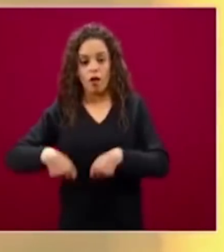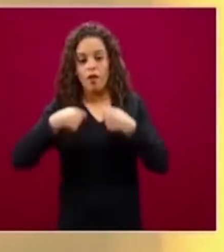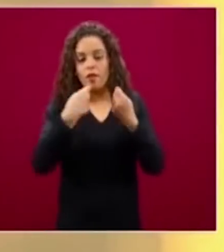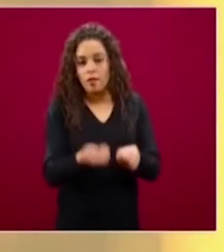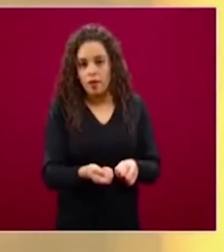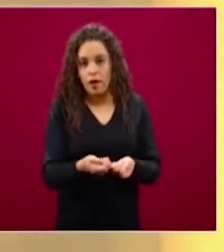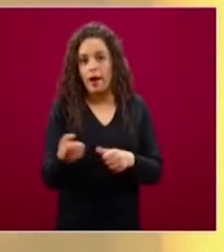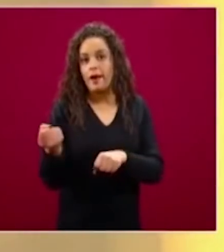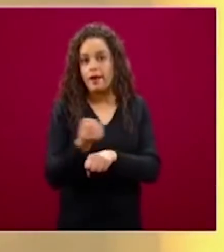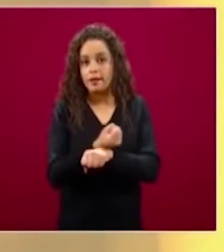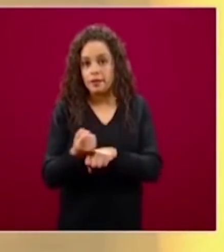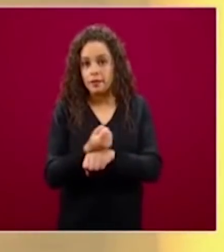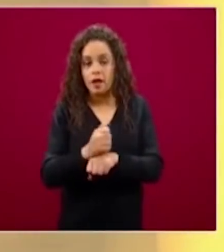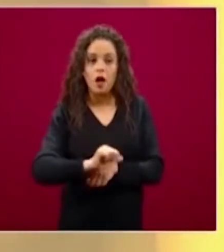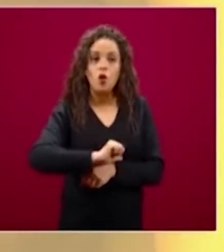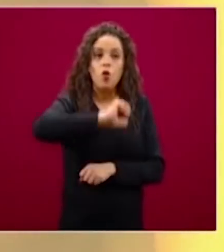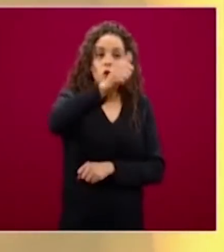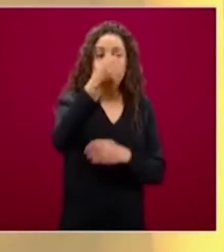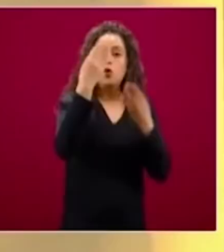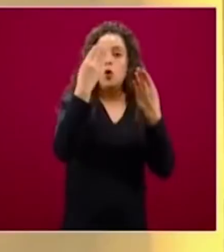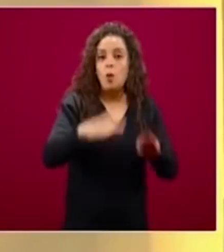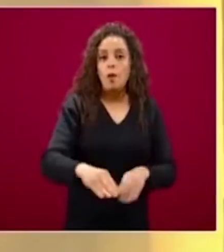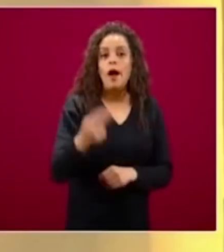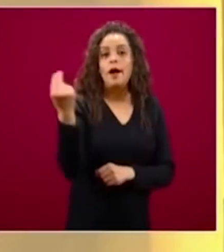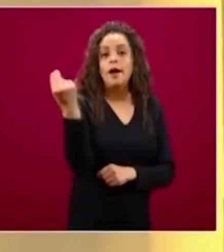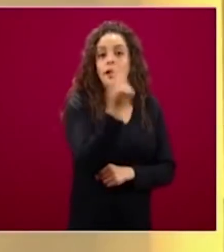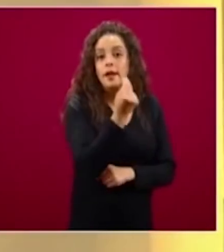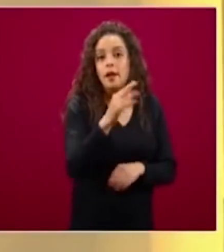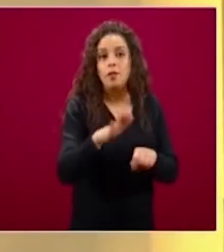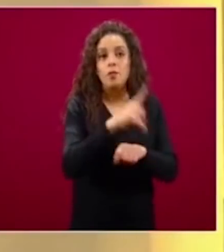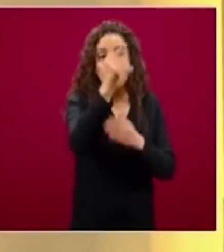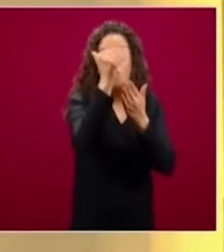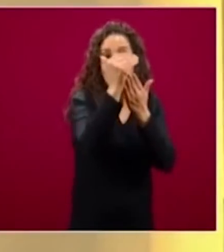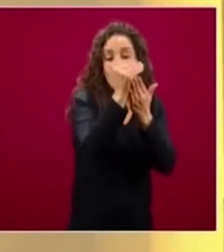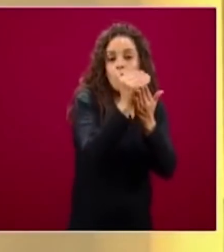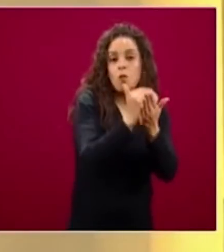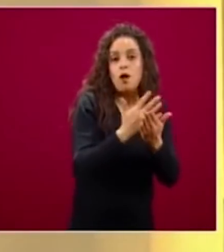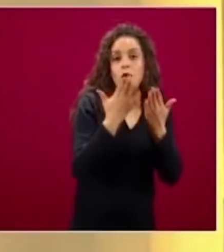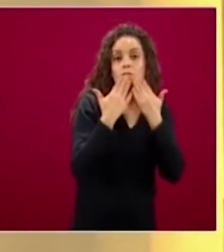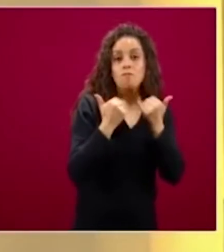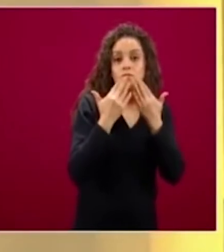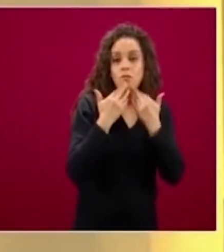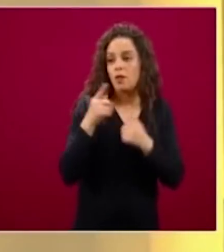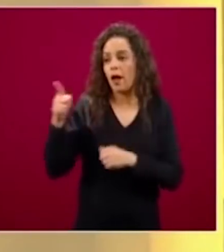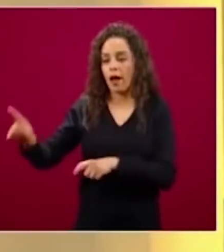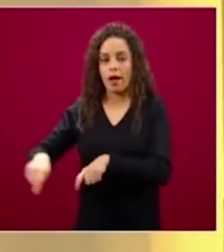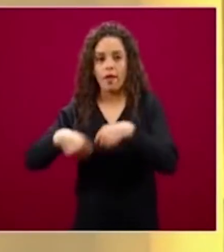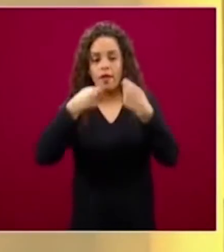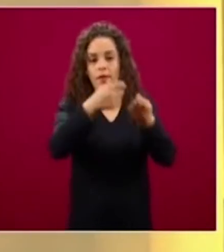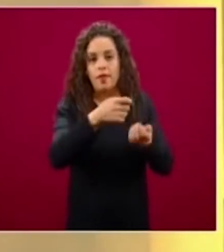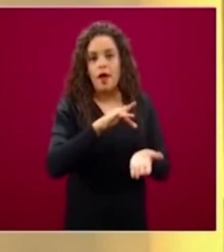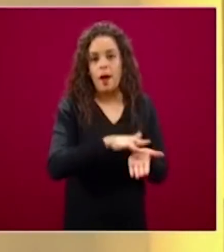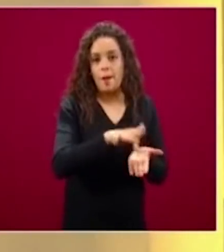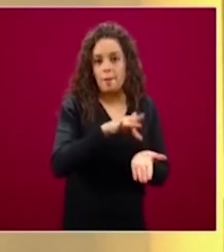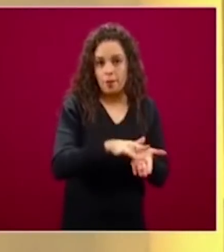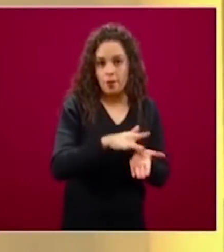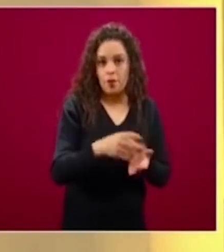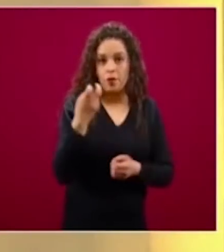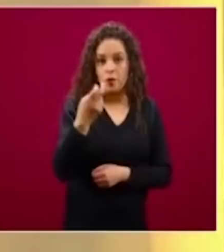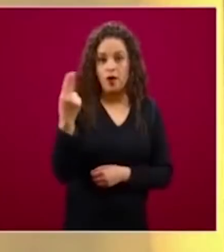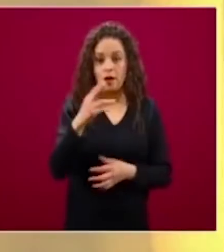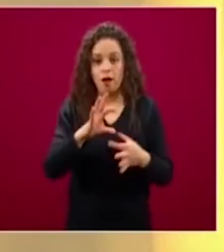componentes sanguíneos a otro banco de sangre que está en disminución de los componentes. Debíamos de optimizar y generar una